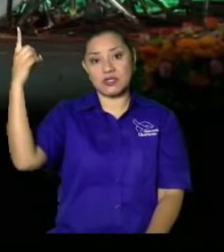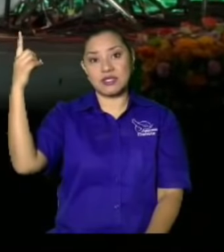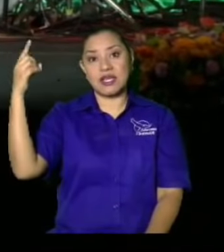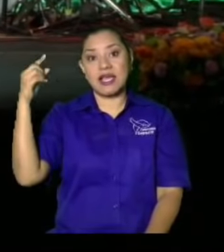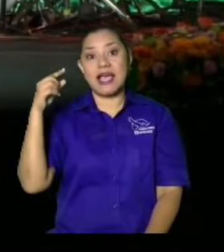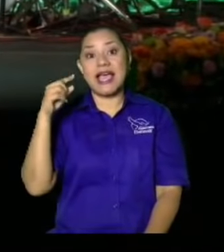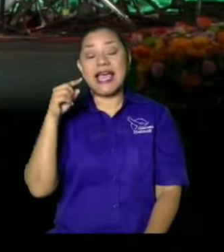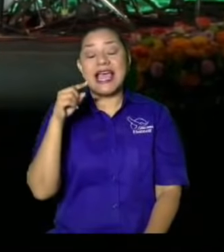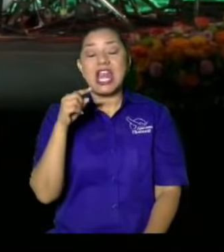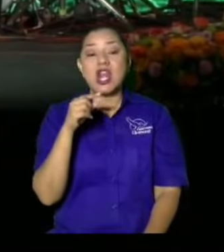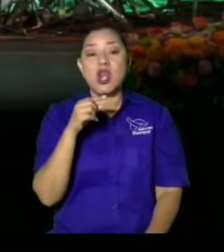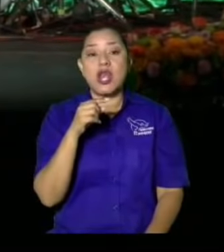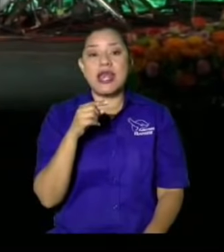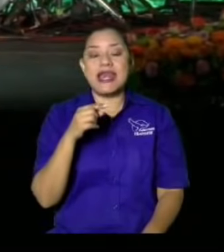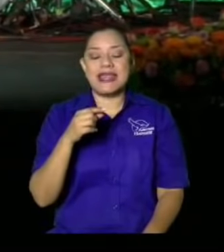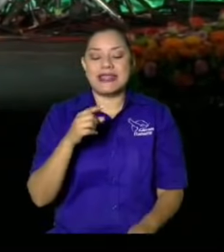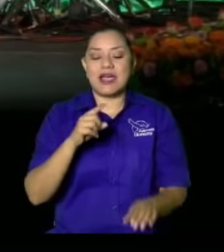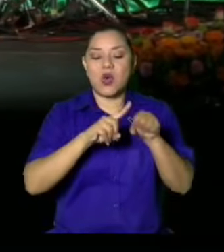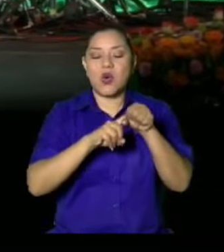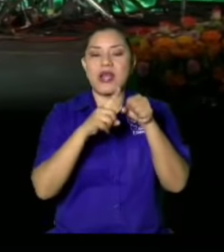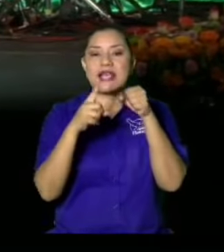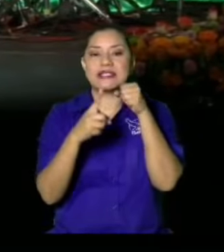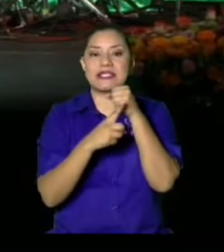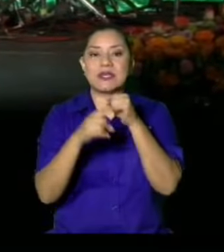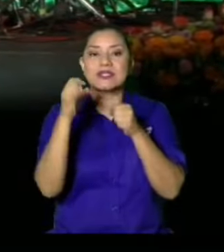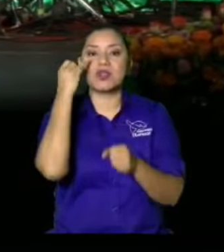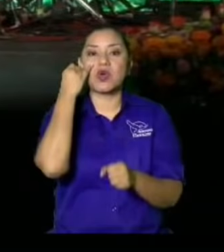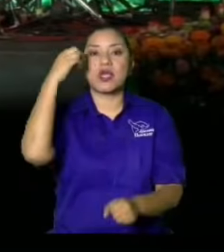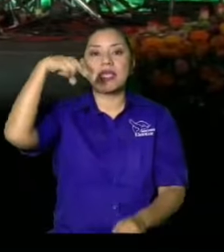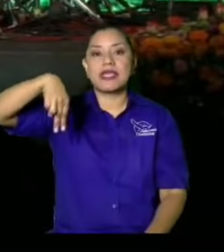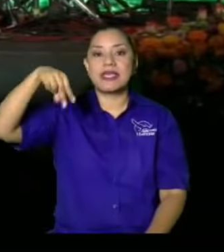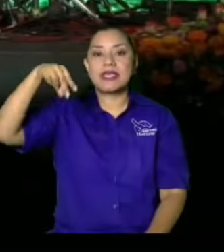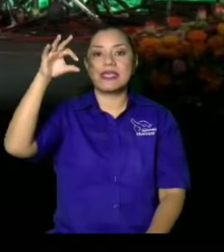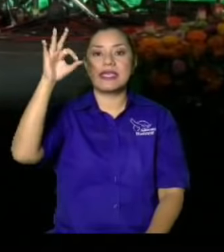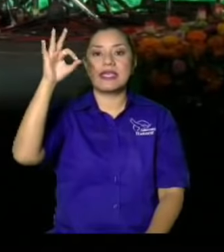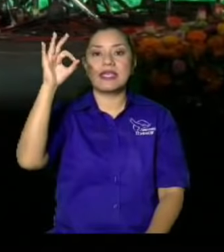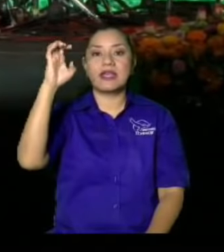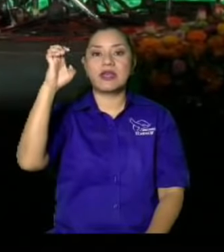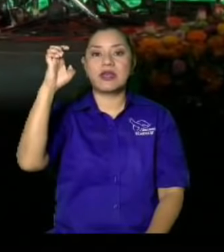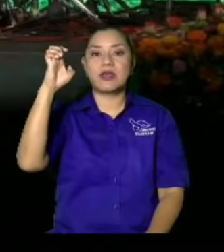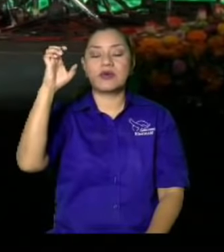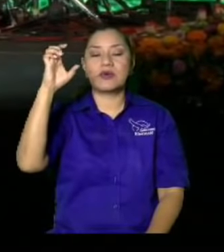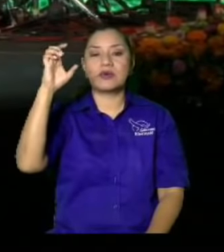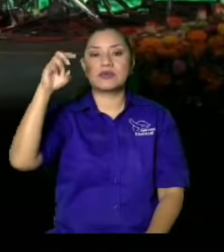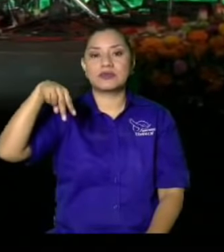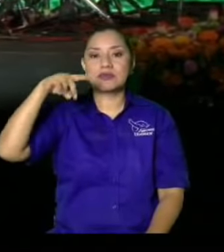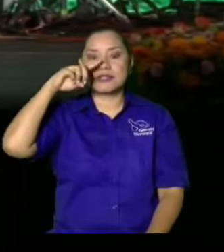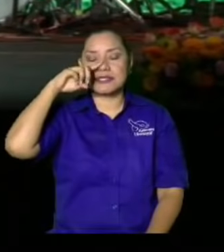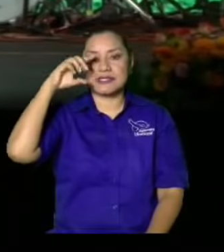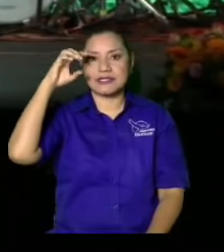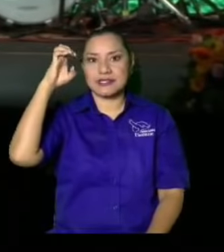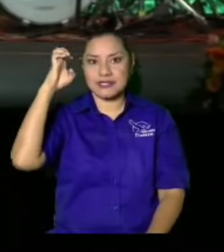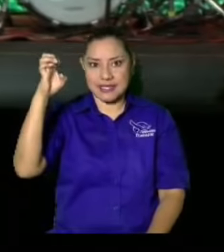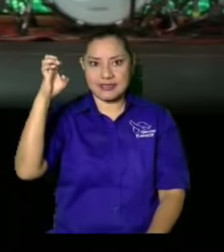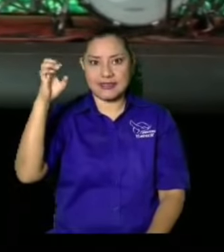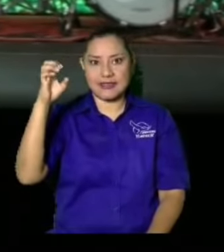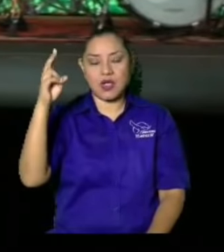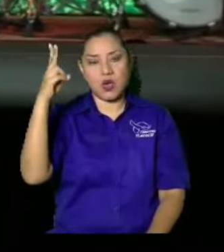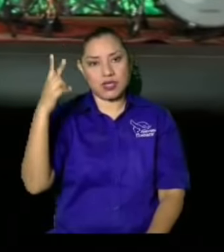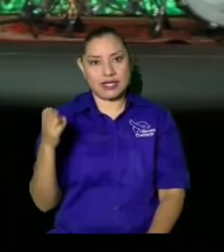de inocencia, gane esas batallas, porque su enemigo nada tiene que ver acá. ¿Le da gloria a